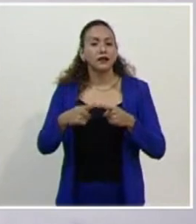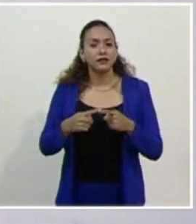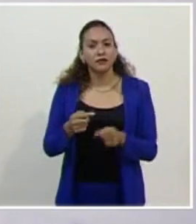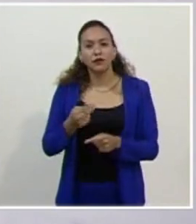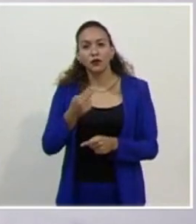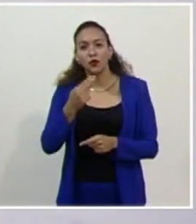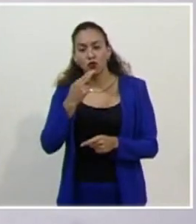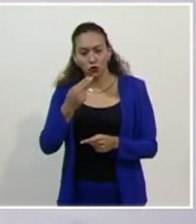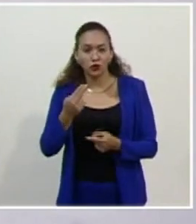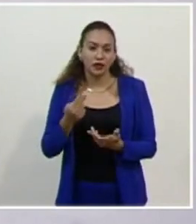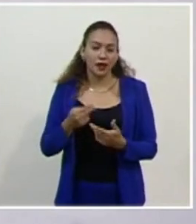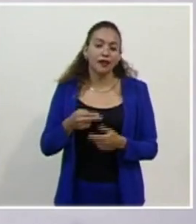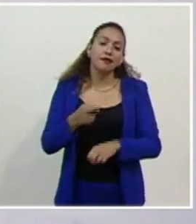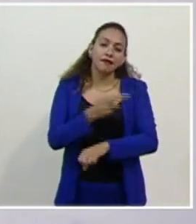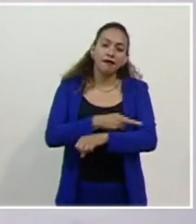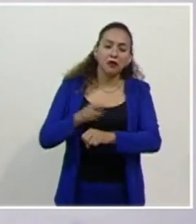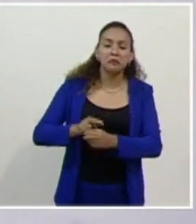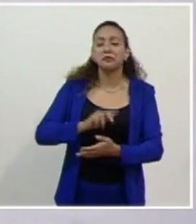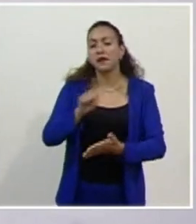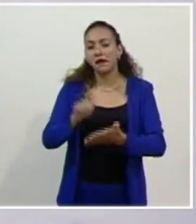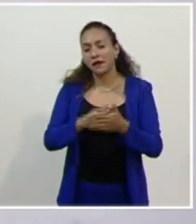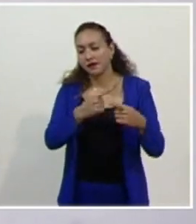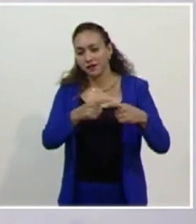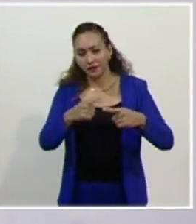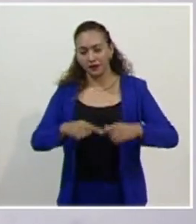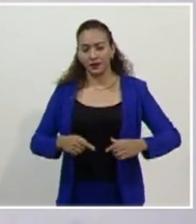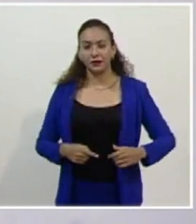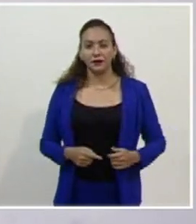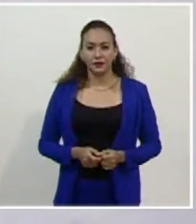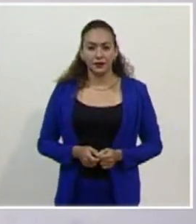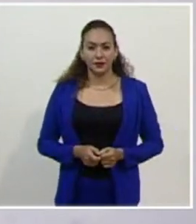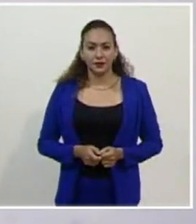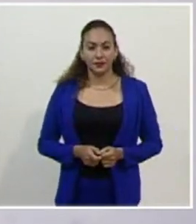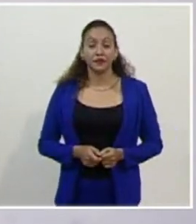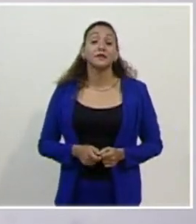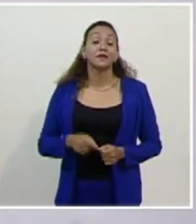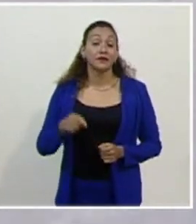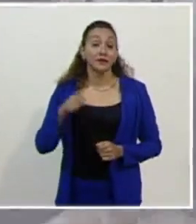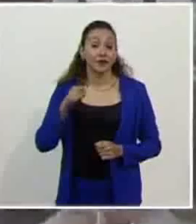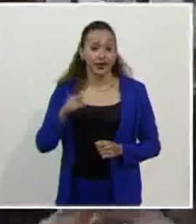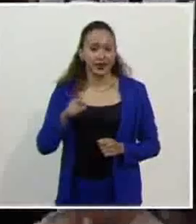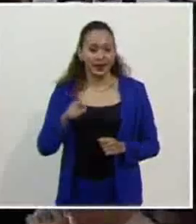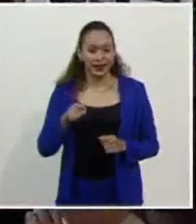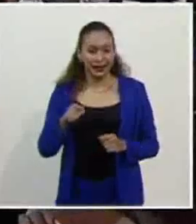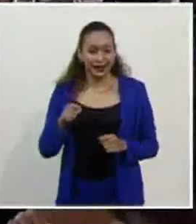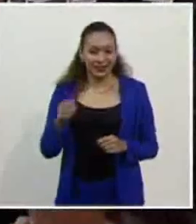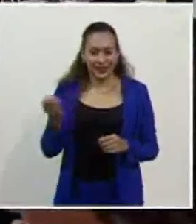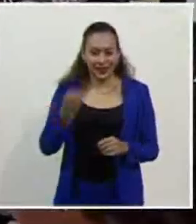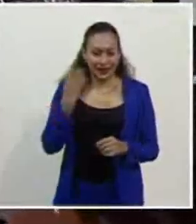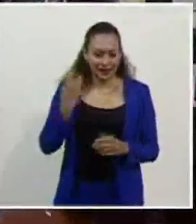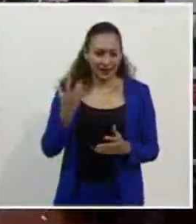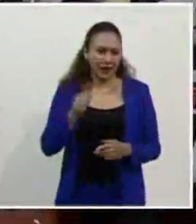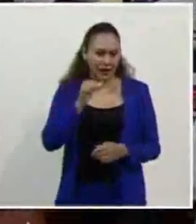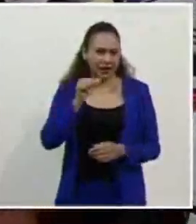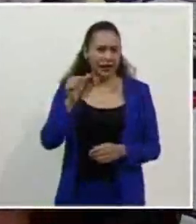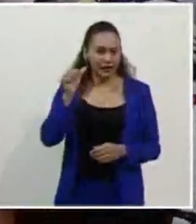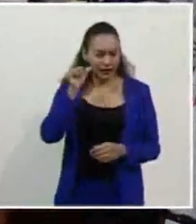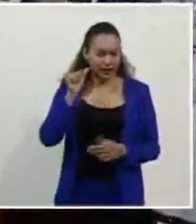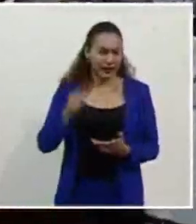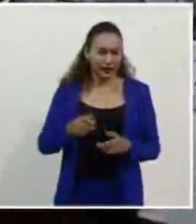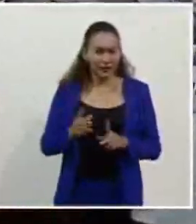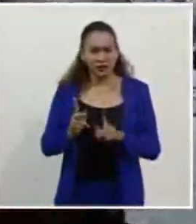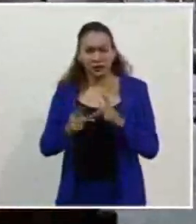usuarios del sistema de justicia. En la ceremonia de cierre del Encuentro Nacional para una Agenda de Seguridad y Justicia, la